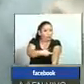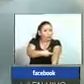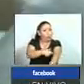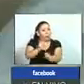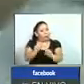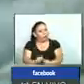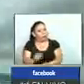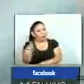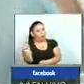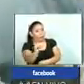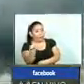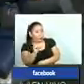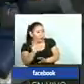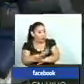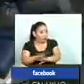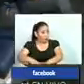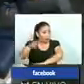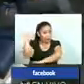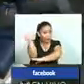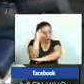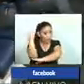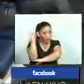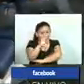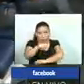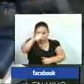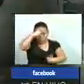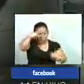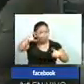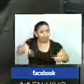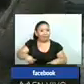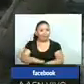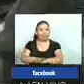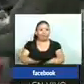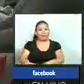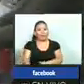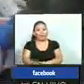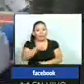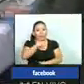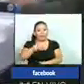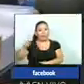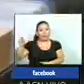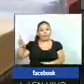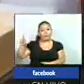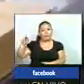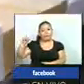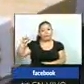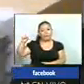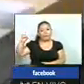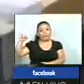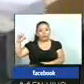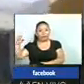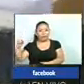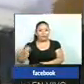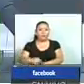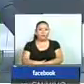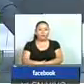autoriza un uso de emergencia es decir no es una aprobación final Brizio Segovia Voz de América Washington